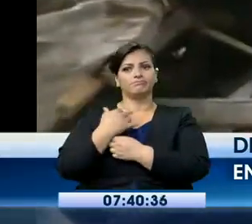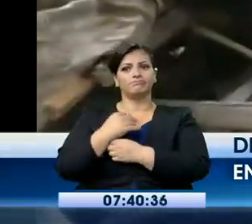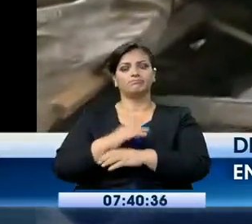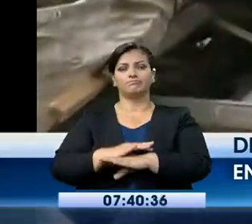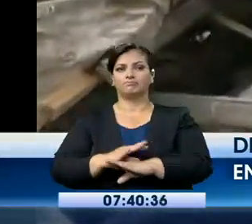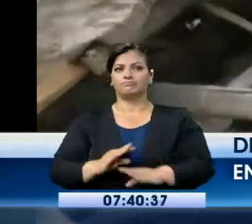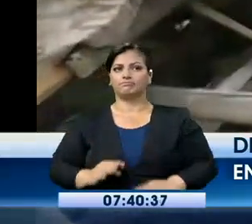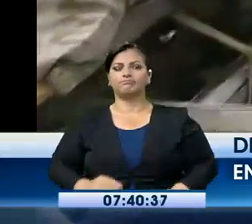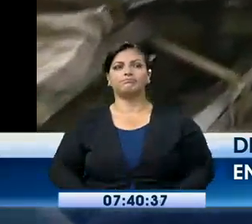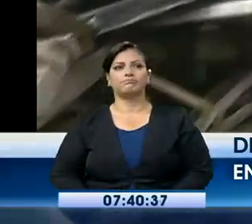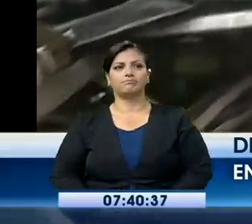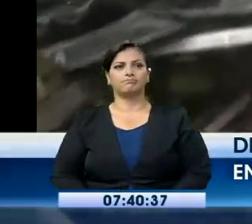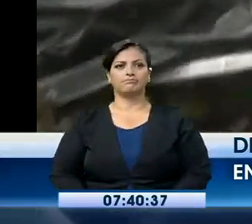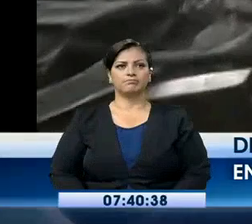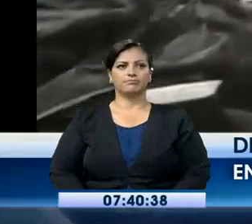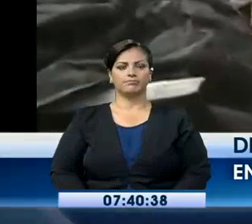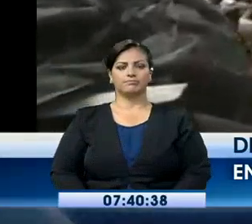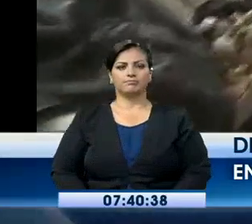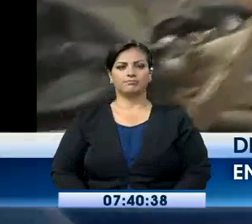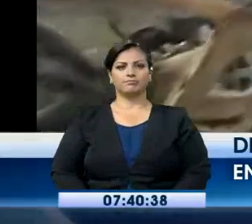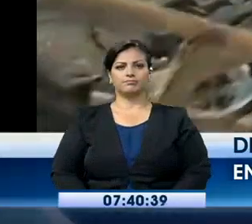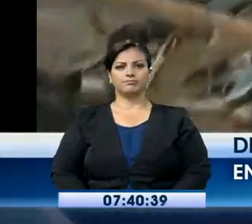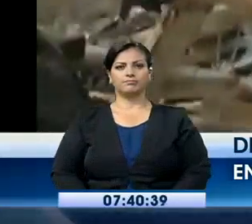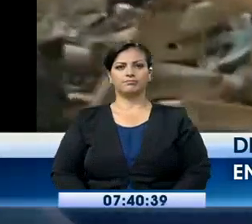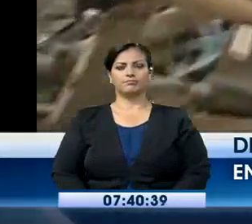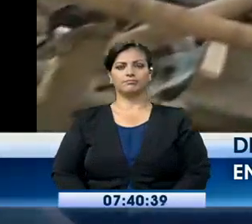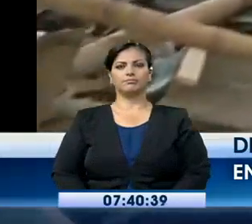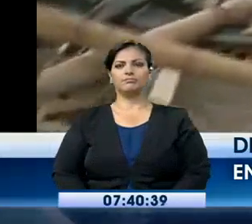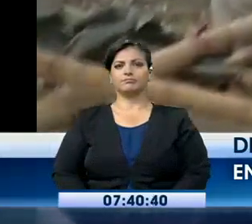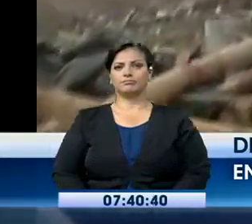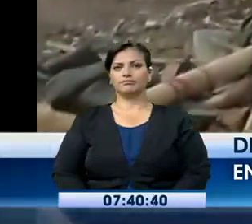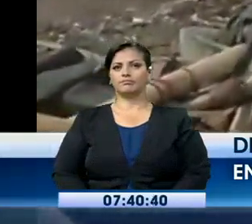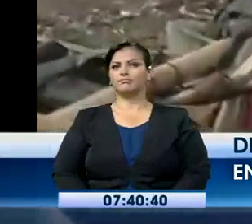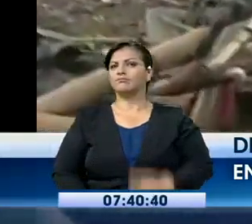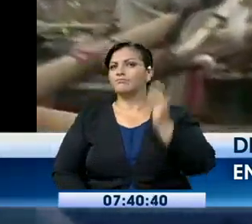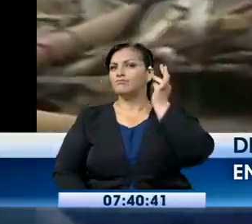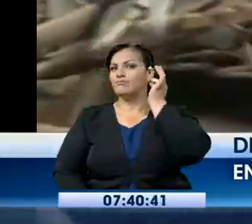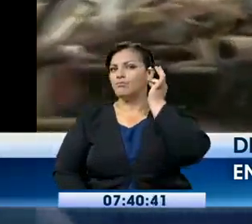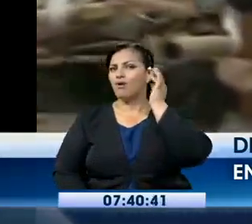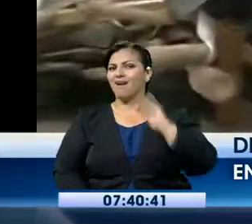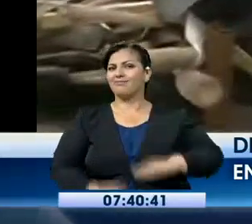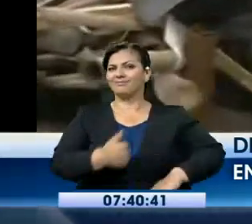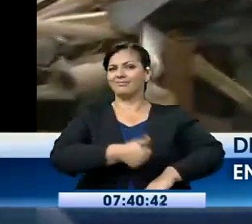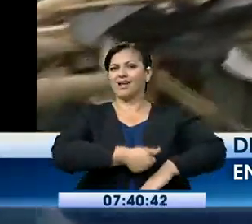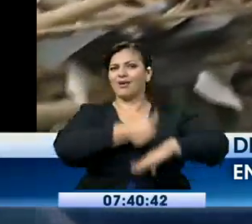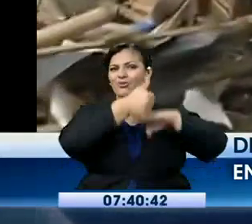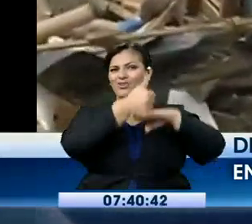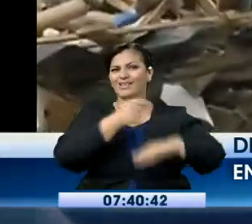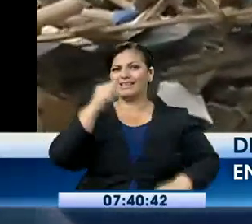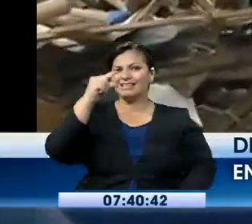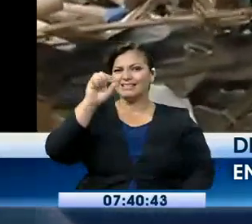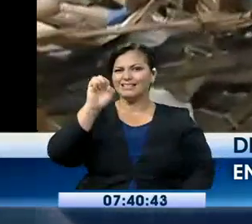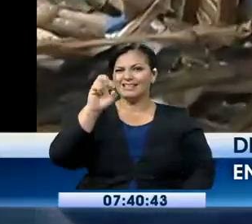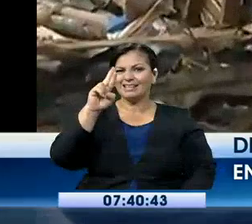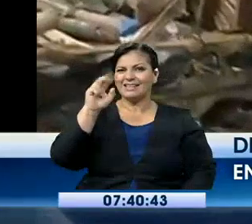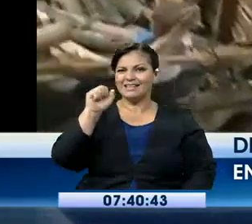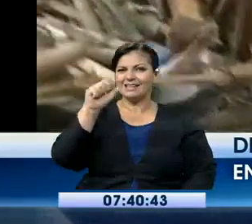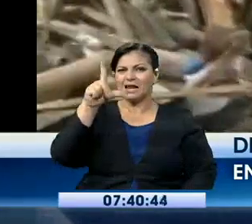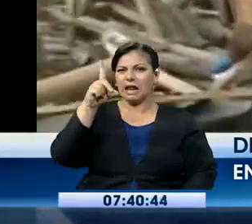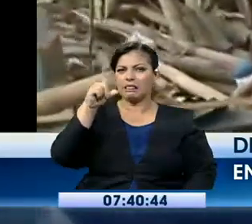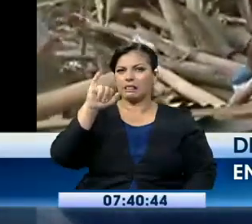de este espacio que, como lo escuchamos por parte de la comisaria, ha sido considerado como un área donde se